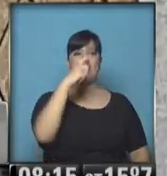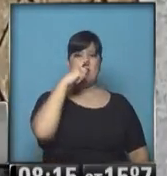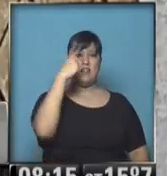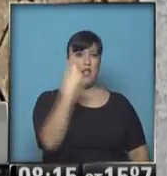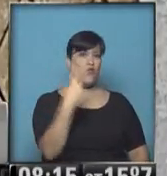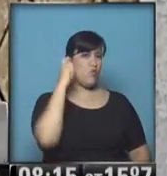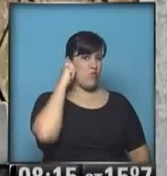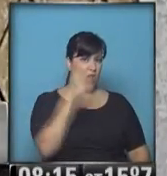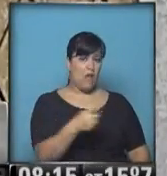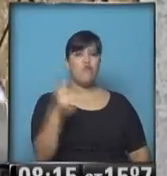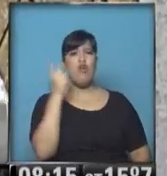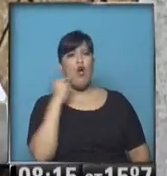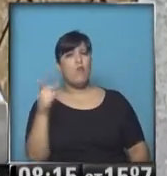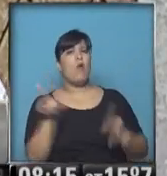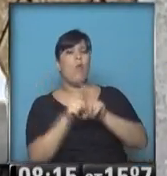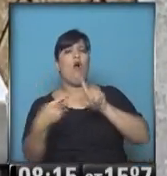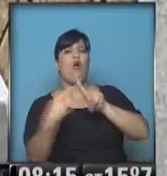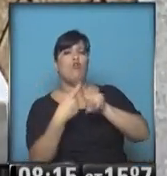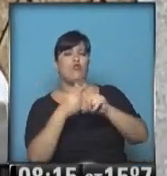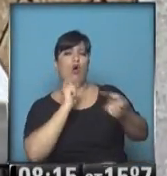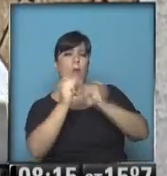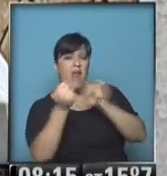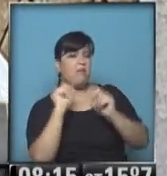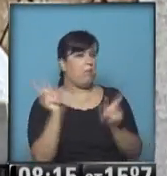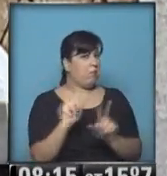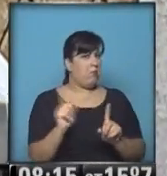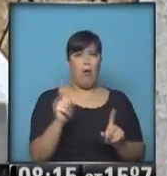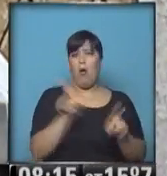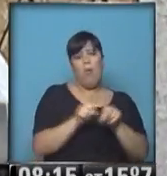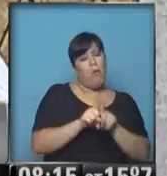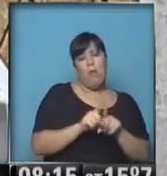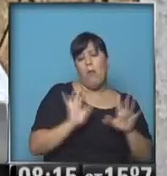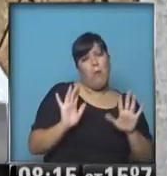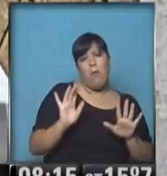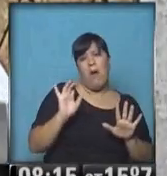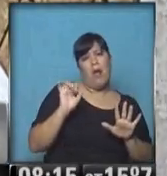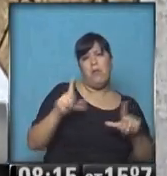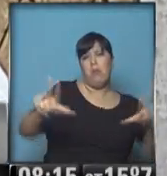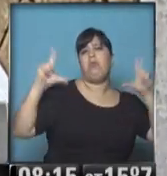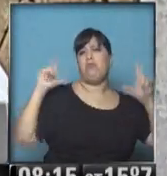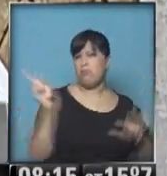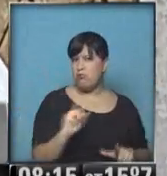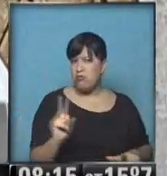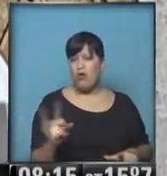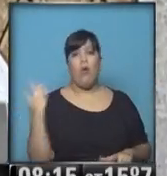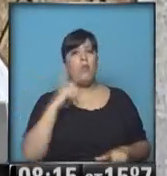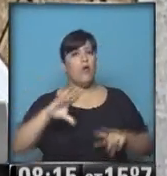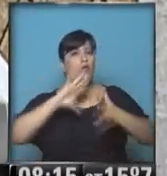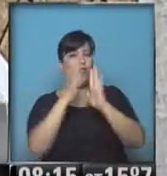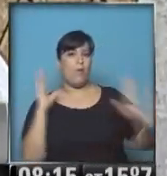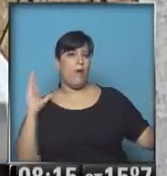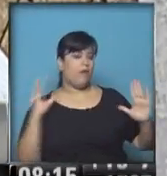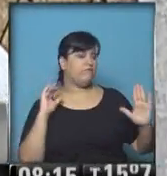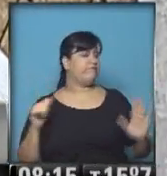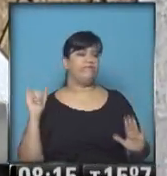años con los medios sea verdadero de perfil realmente bajo pero marcando una época gloriosa de